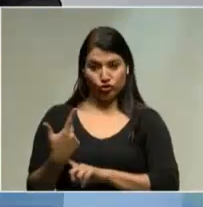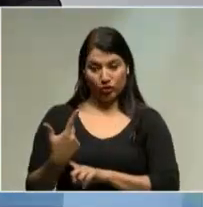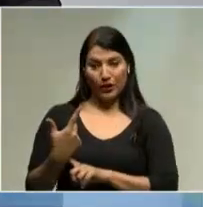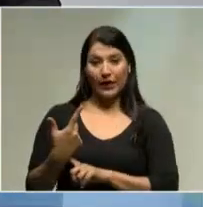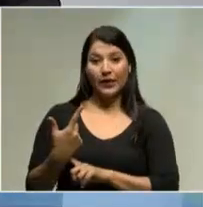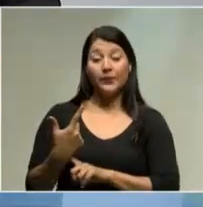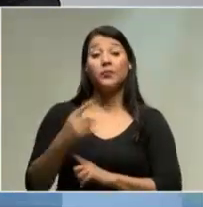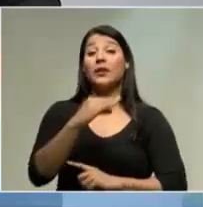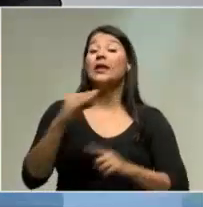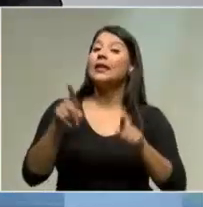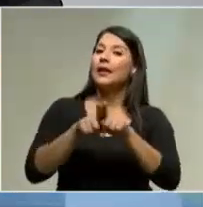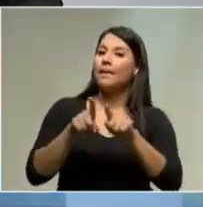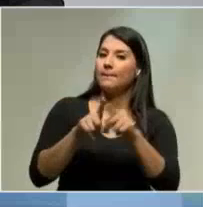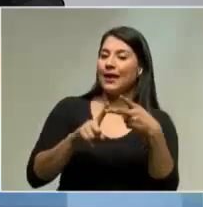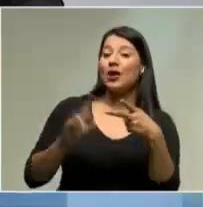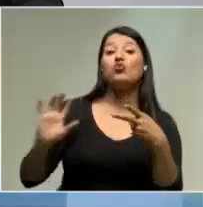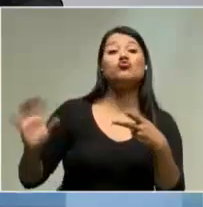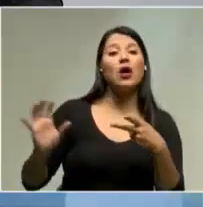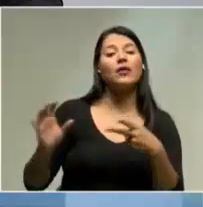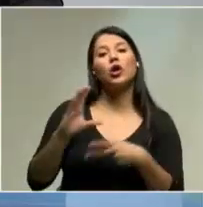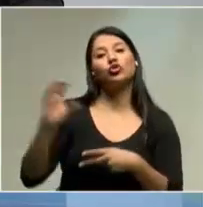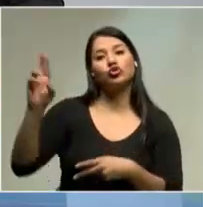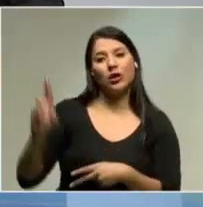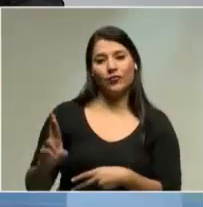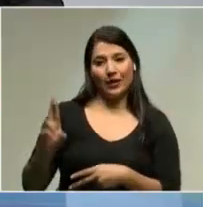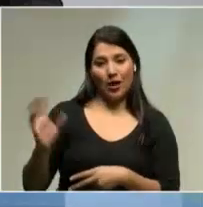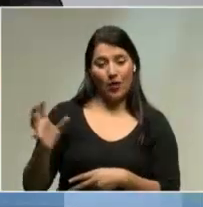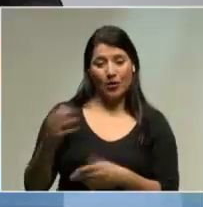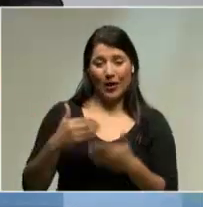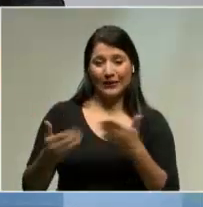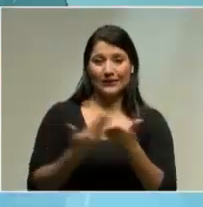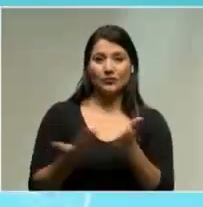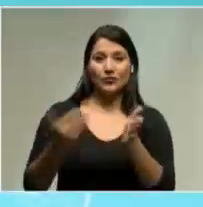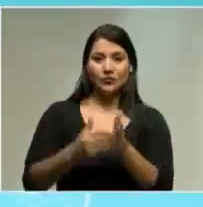redes sociales y también mediante Costa Rica Radio. Ya casi volvemos.